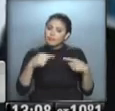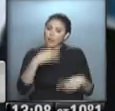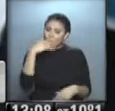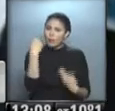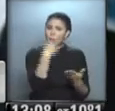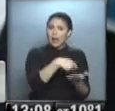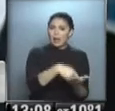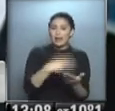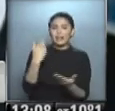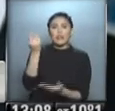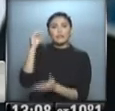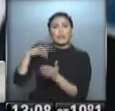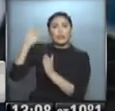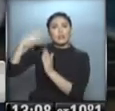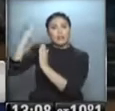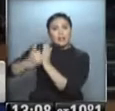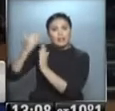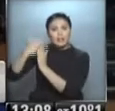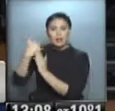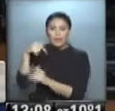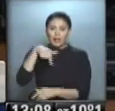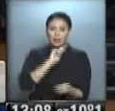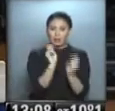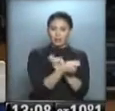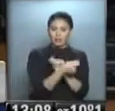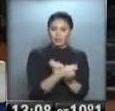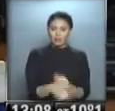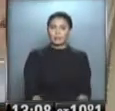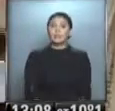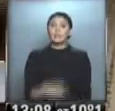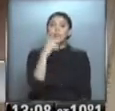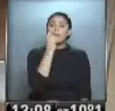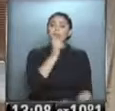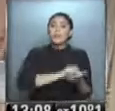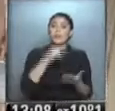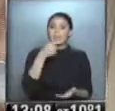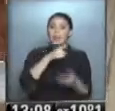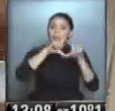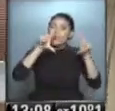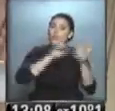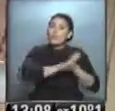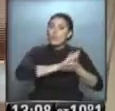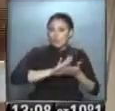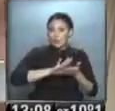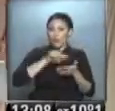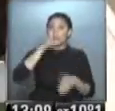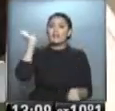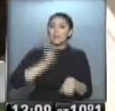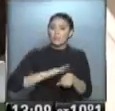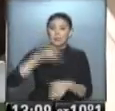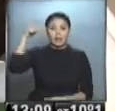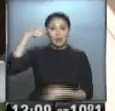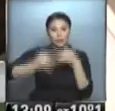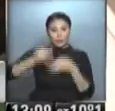y de esa manera ni siquiera se podía pagar. Los nuevos bonos que se emitan quedarán bajo la jurisdicción de la